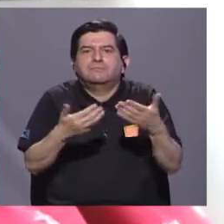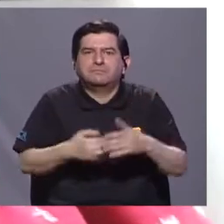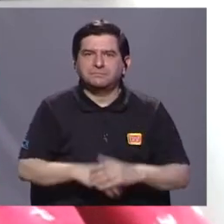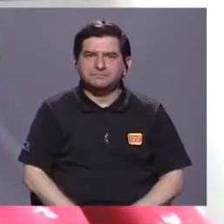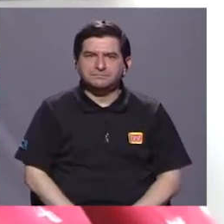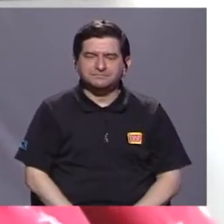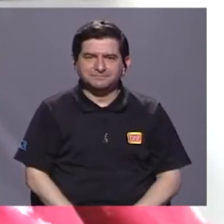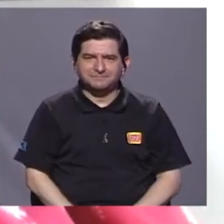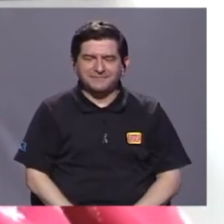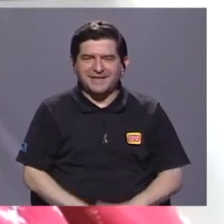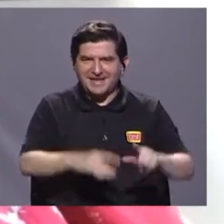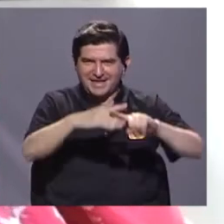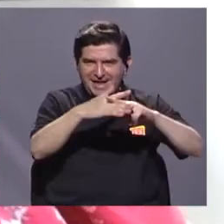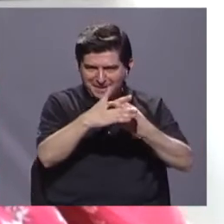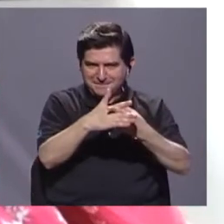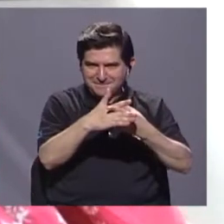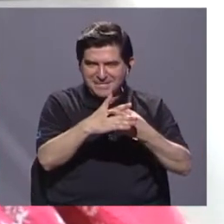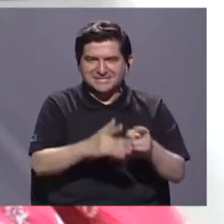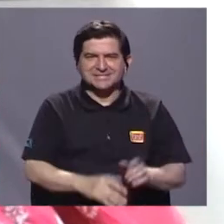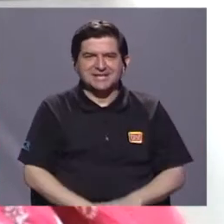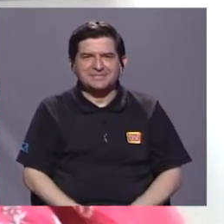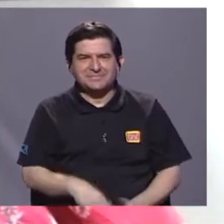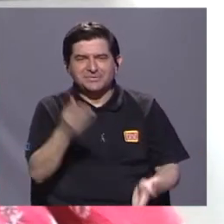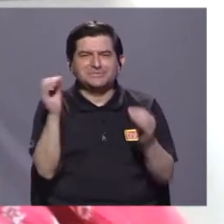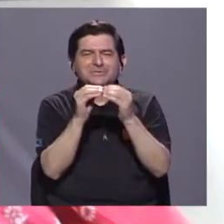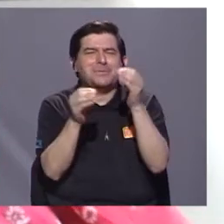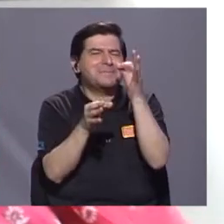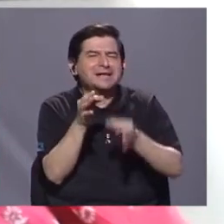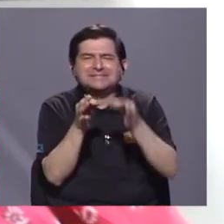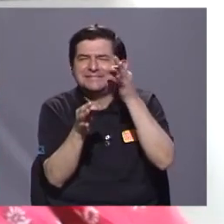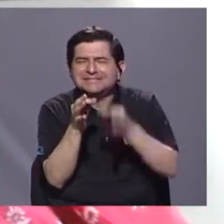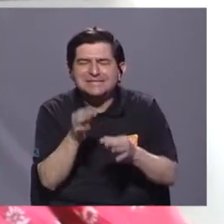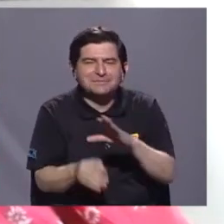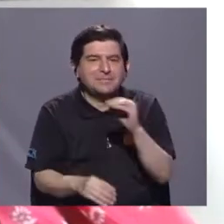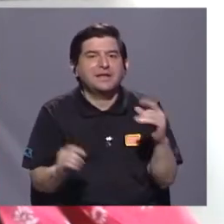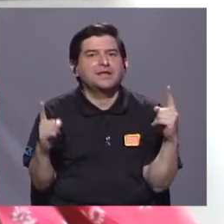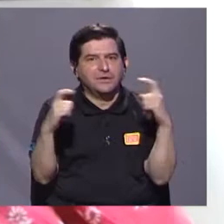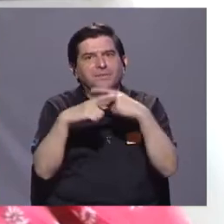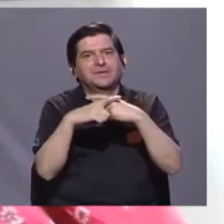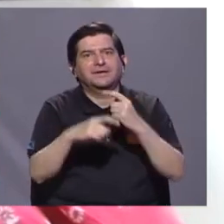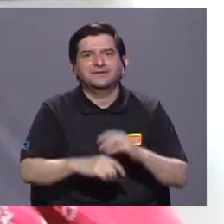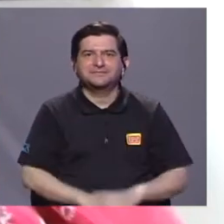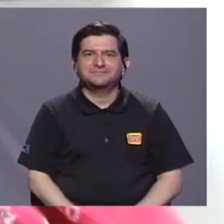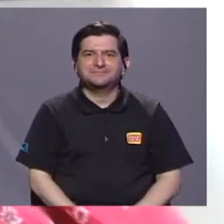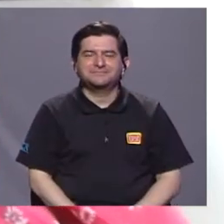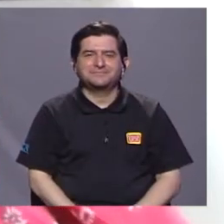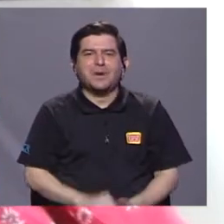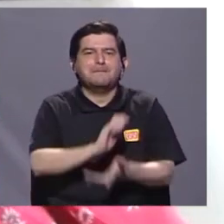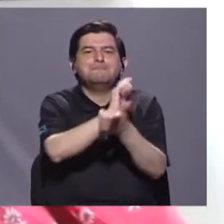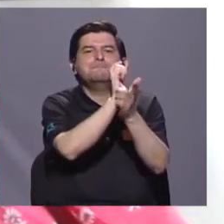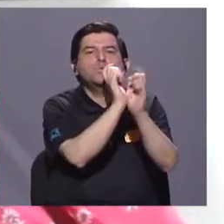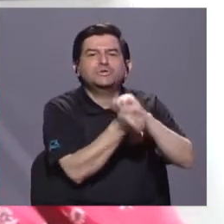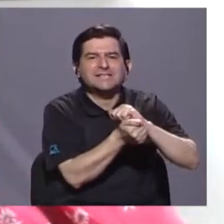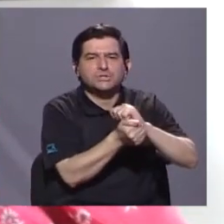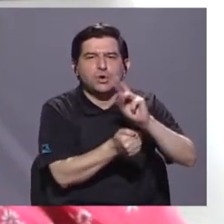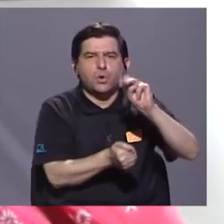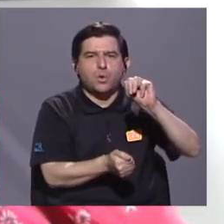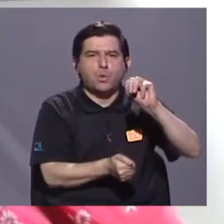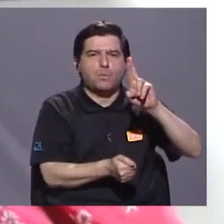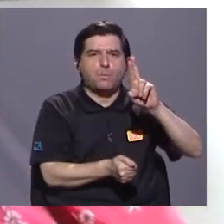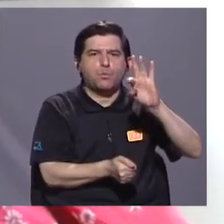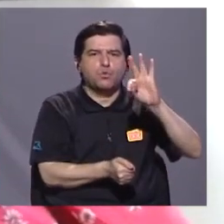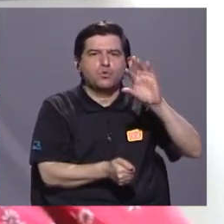bueno empecemos con lo más sencillo lo más complicado mutación pues